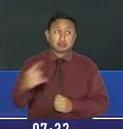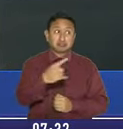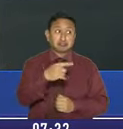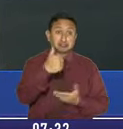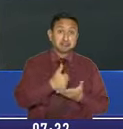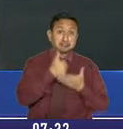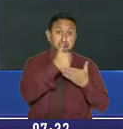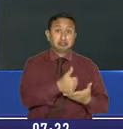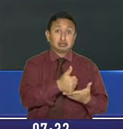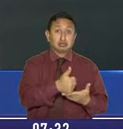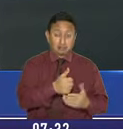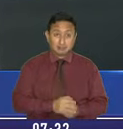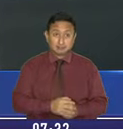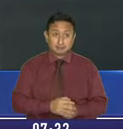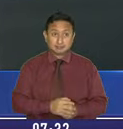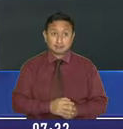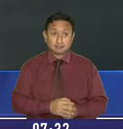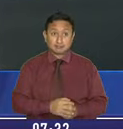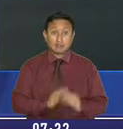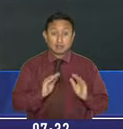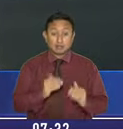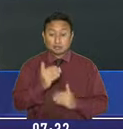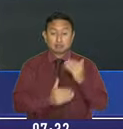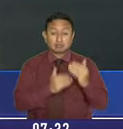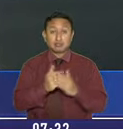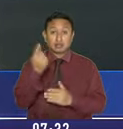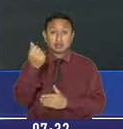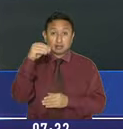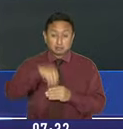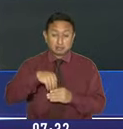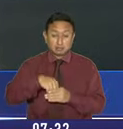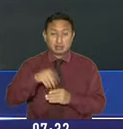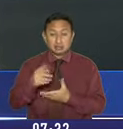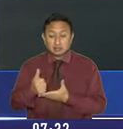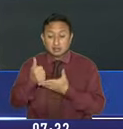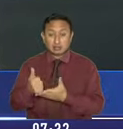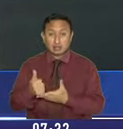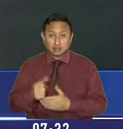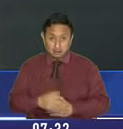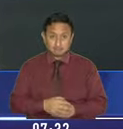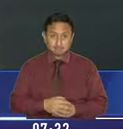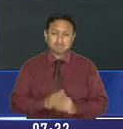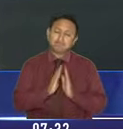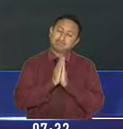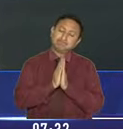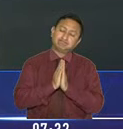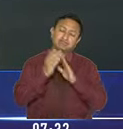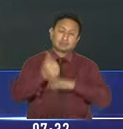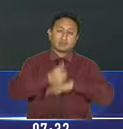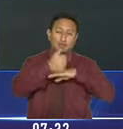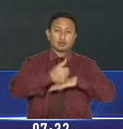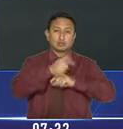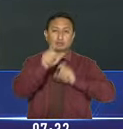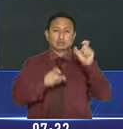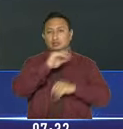va encontrando el dinero, que la salud no decaiga. Apelamos a las autoridades que así sea y que este pequeño pueda